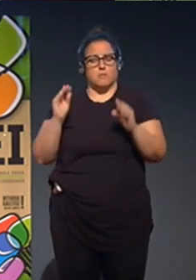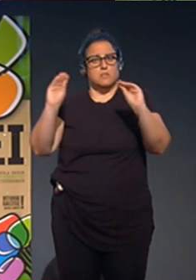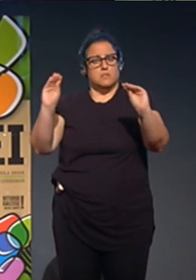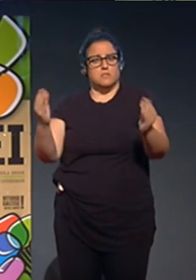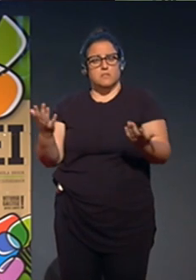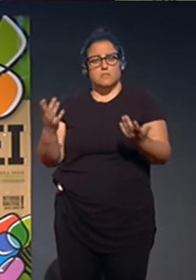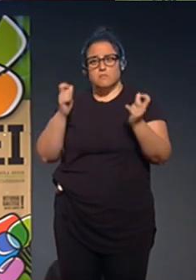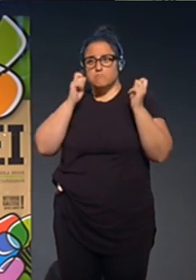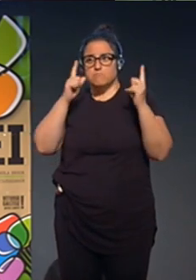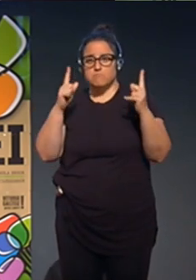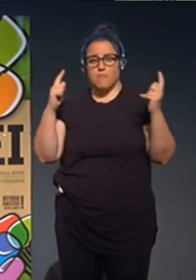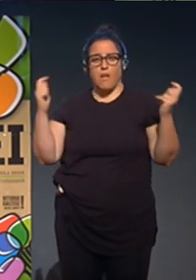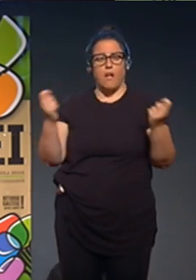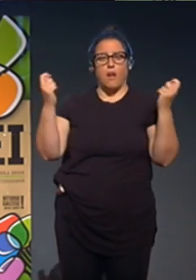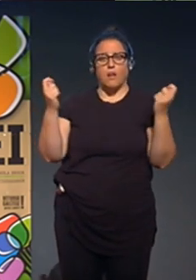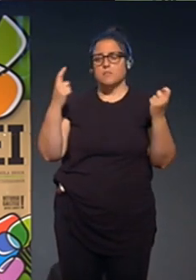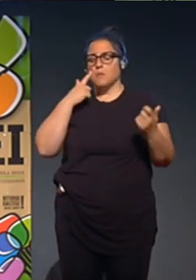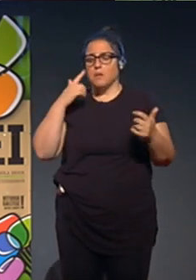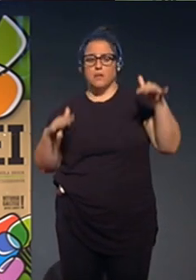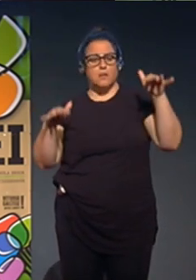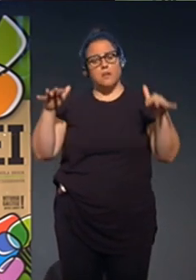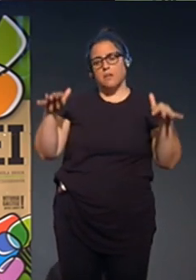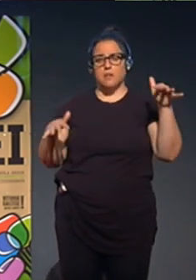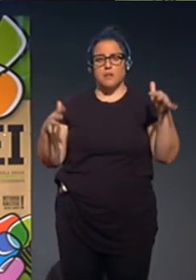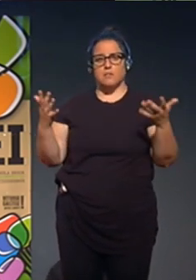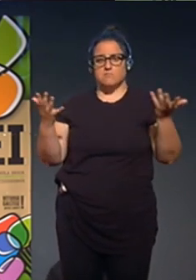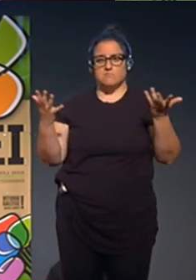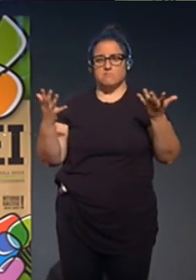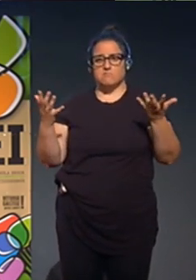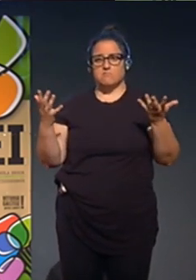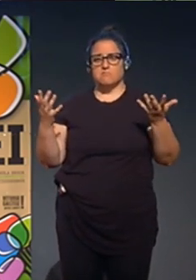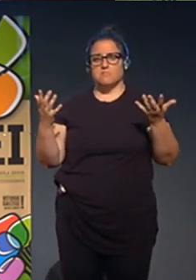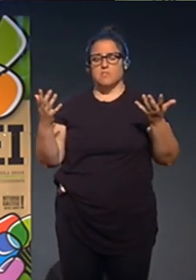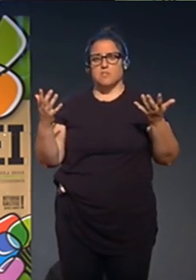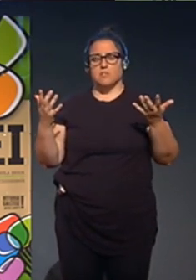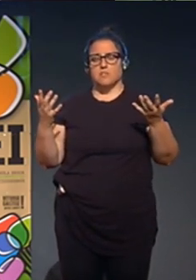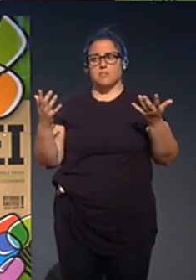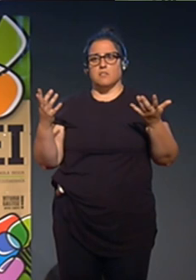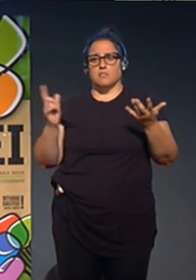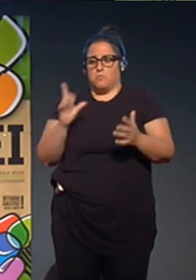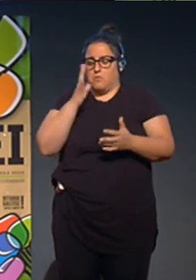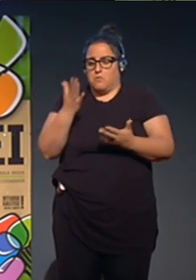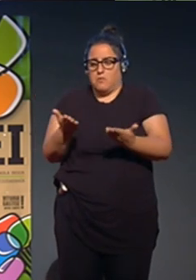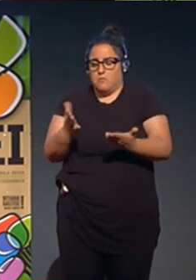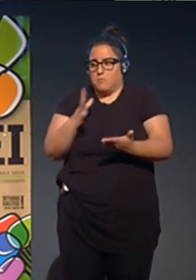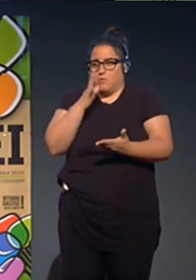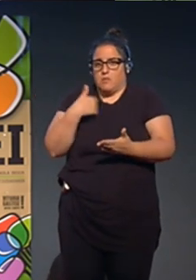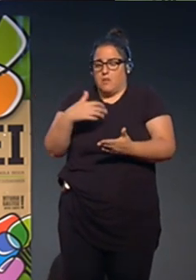que no nos discutamos si son podencos o son no sé qué otro galgos o podencos porque están aquí porque nos